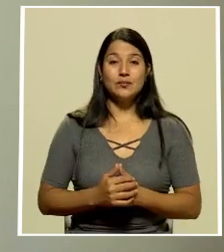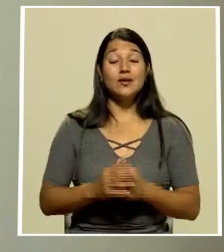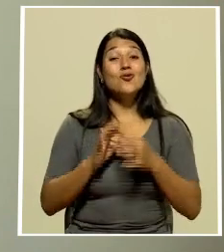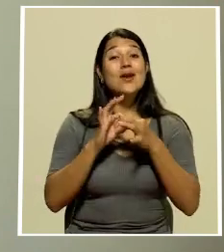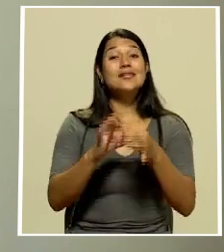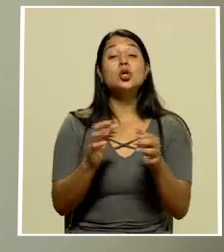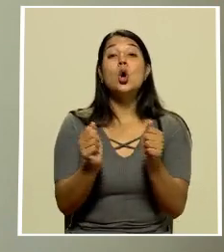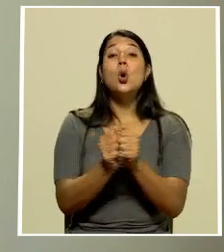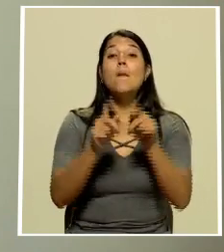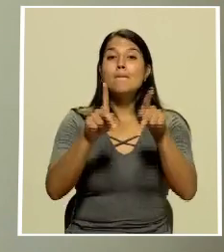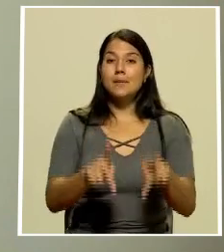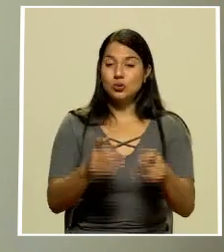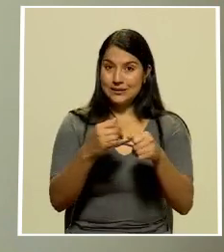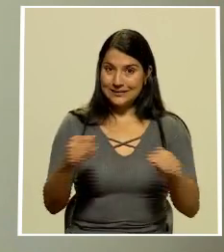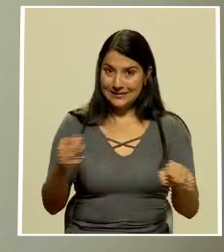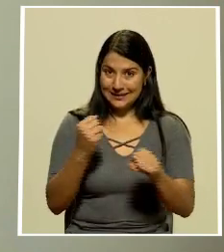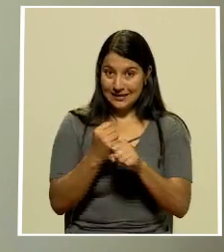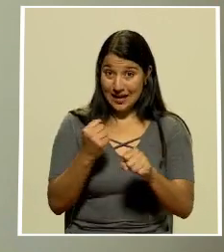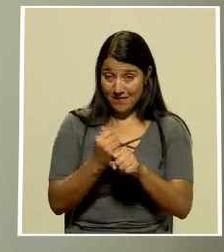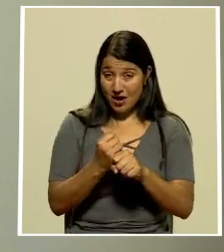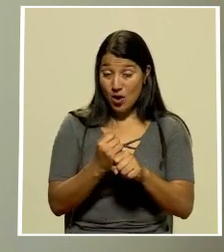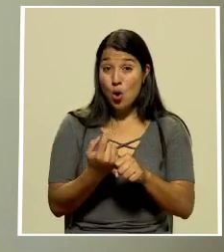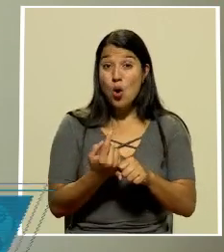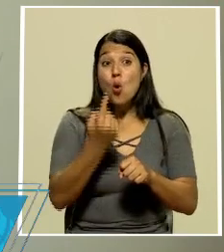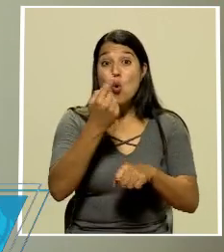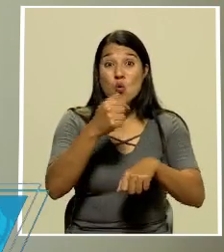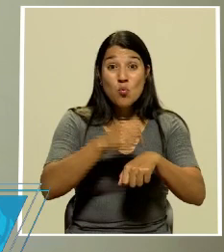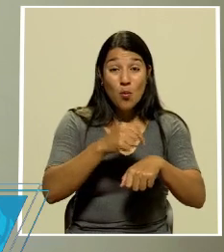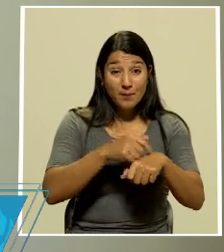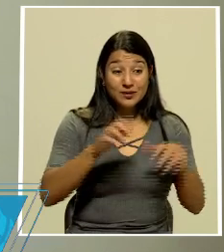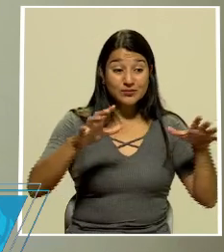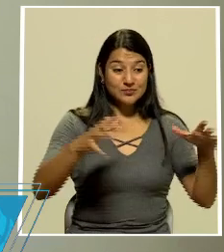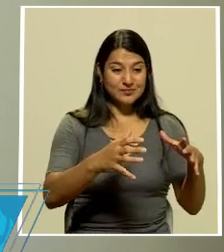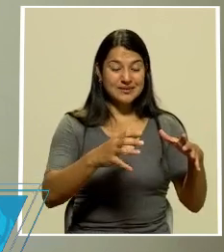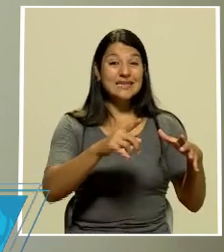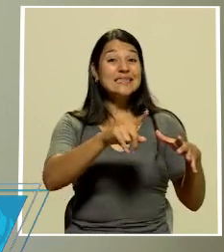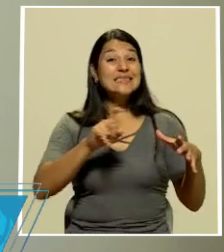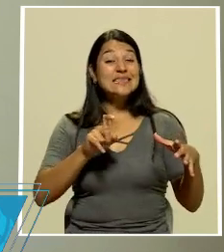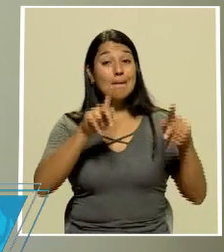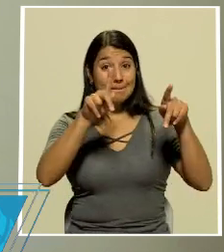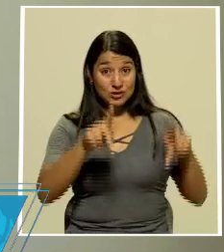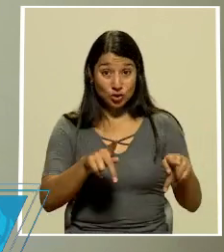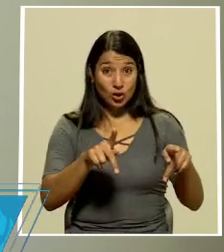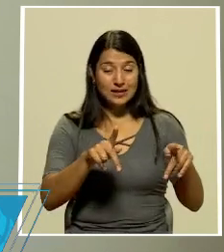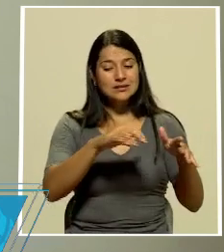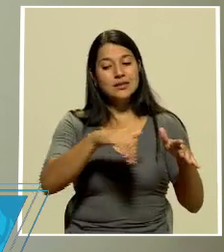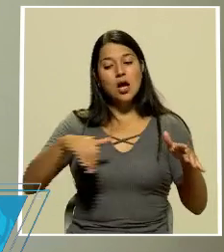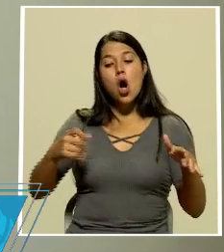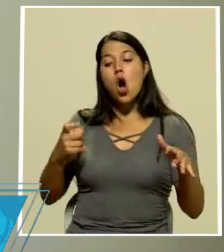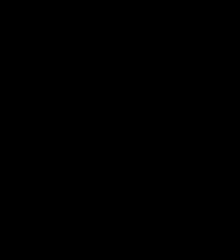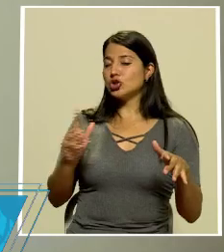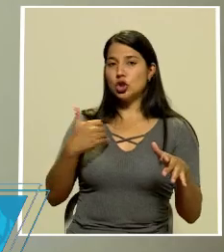desempleo, un aumento de cada 100 personas en la fuerza de trabajo de 11 personas, ¿verdad? Entonces, ese